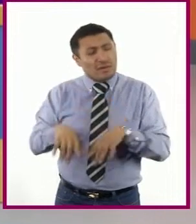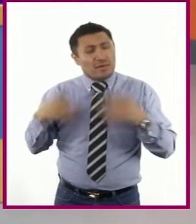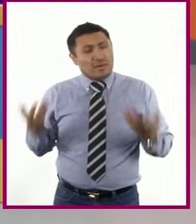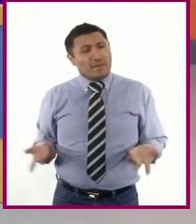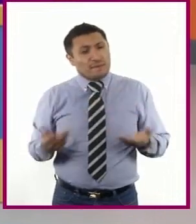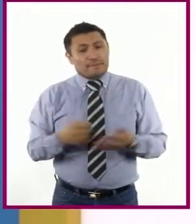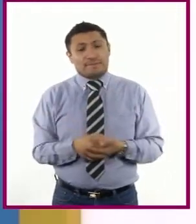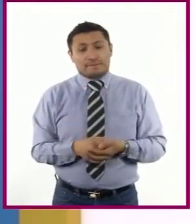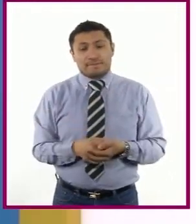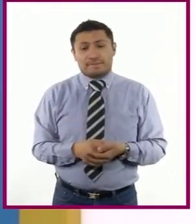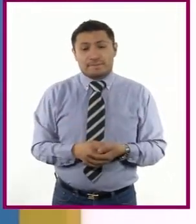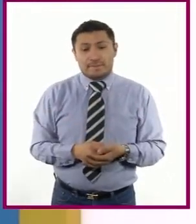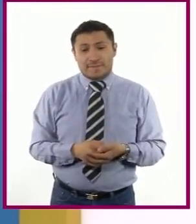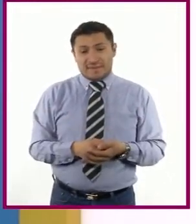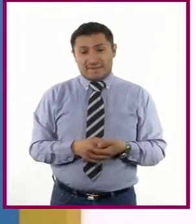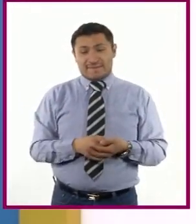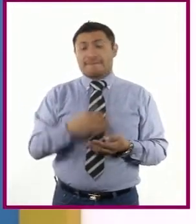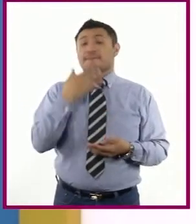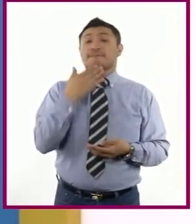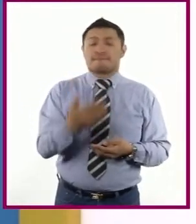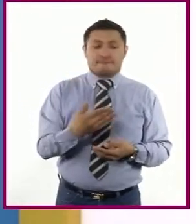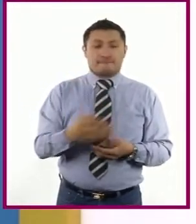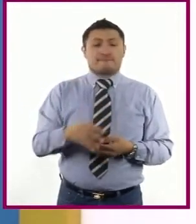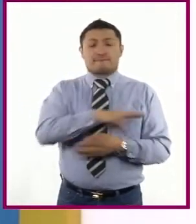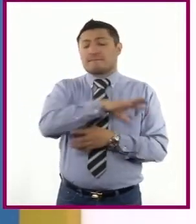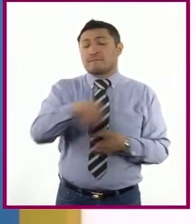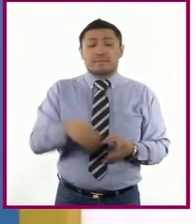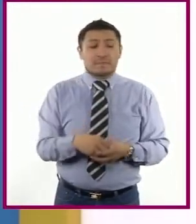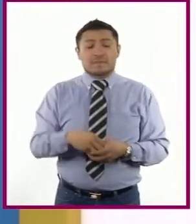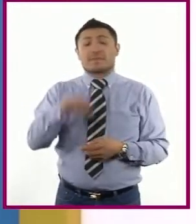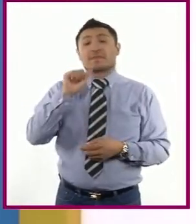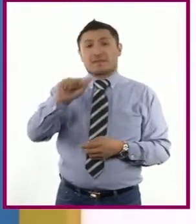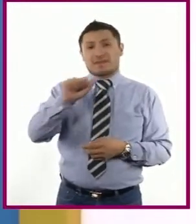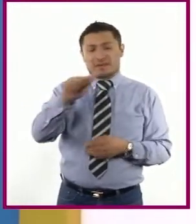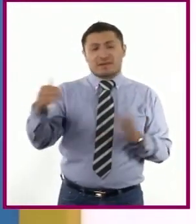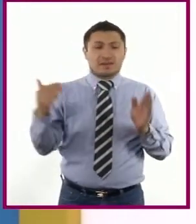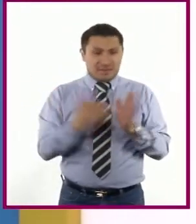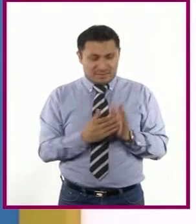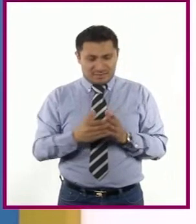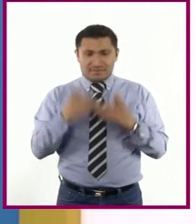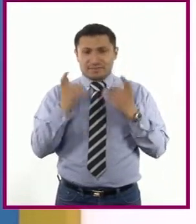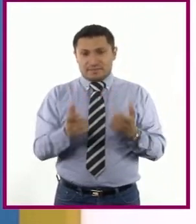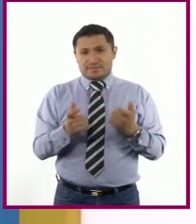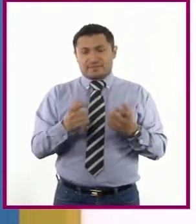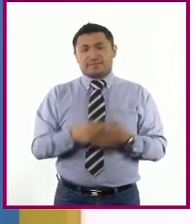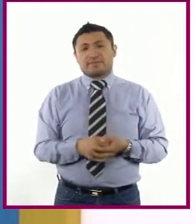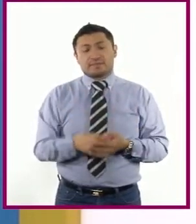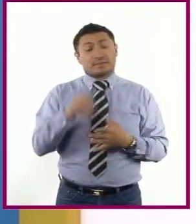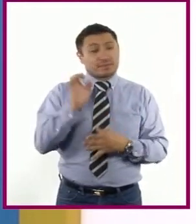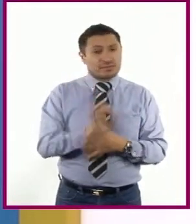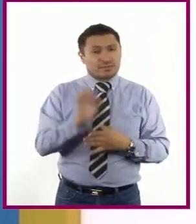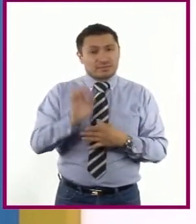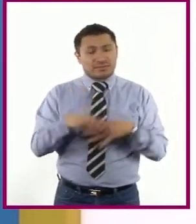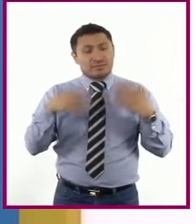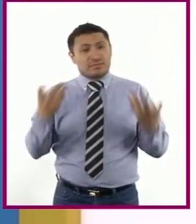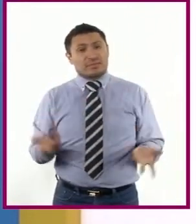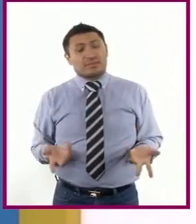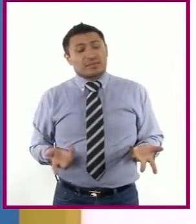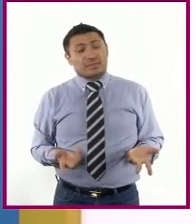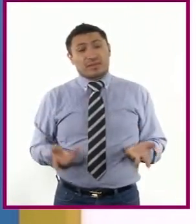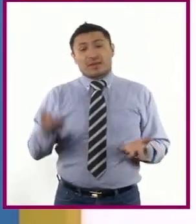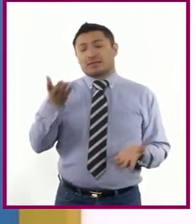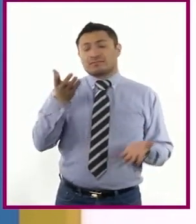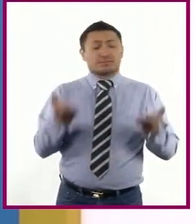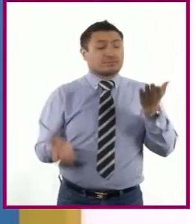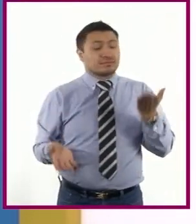trabajo? Muy bien, el presupuesto es de 16,000 pesos. Entonces, al